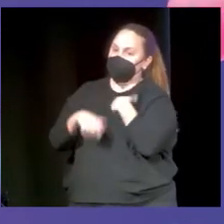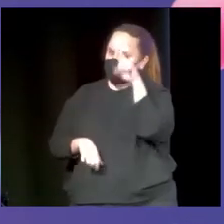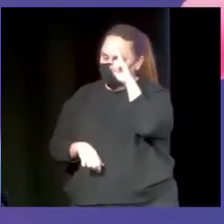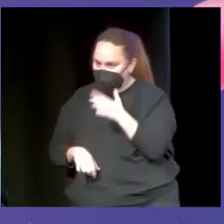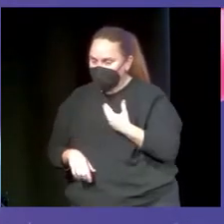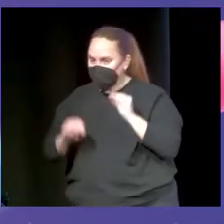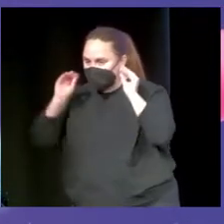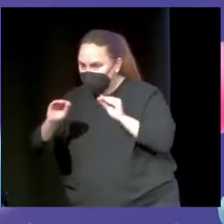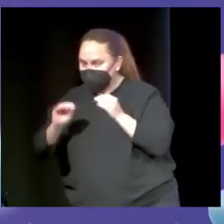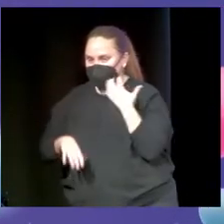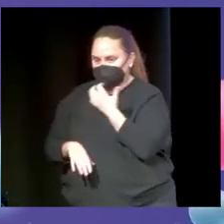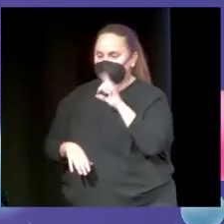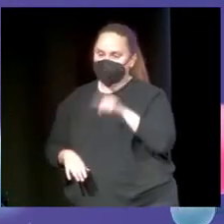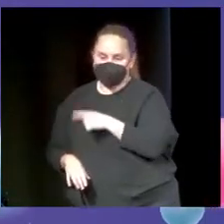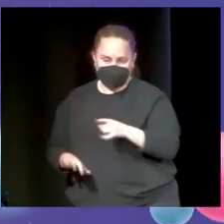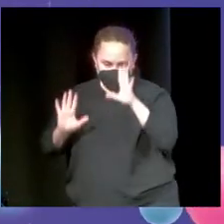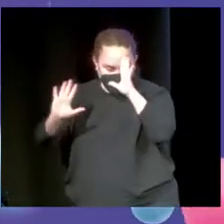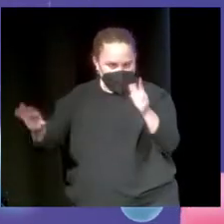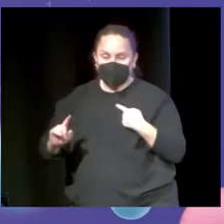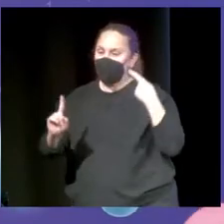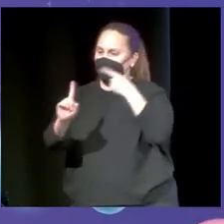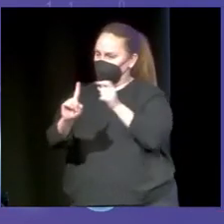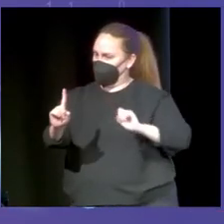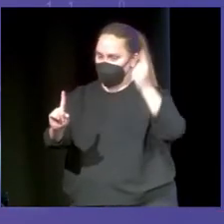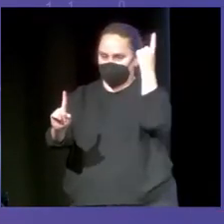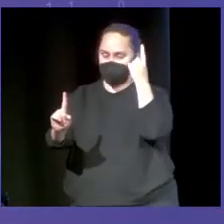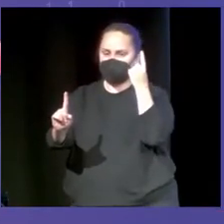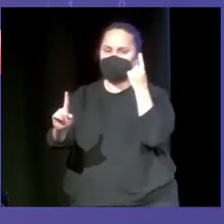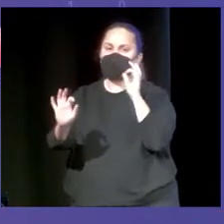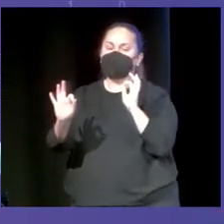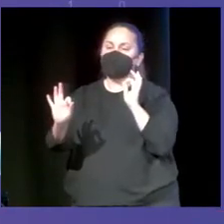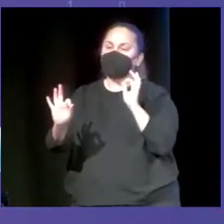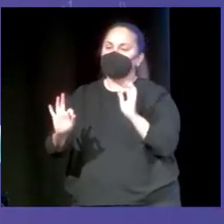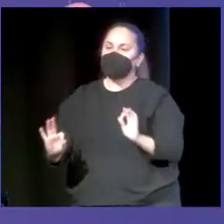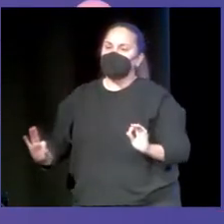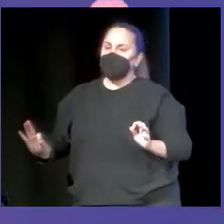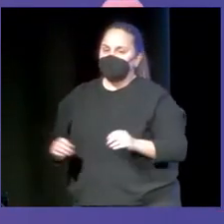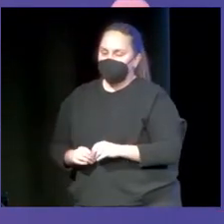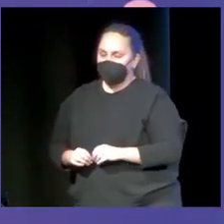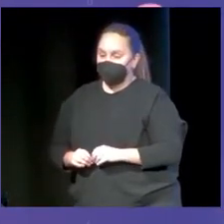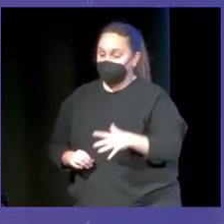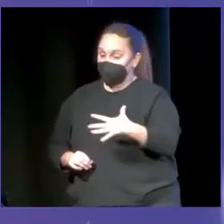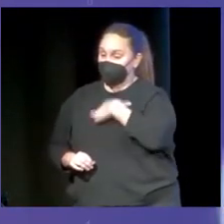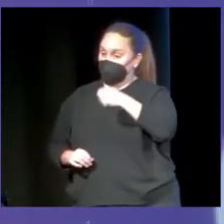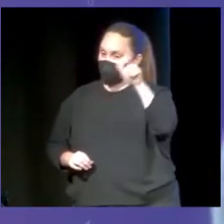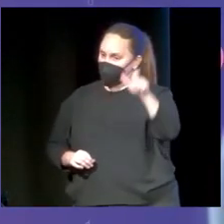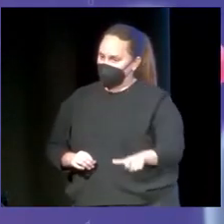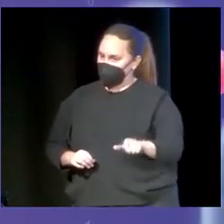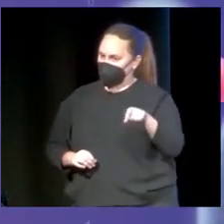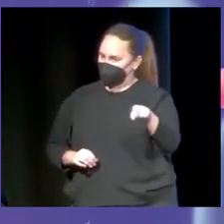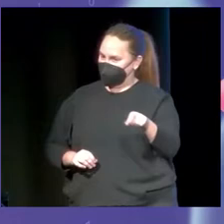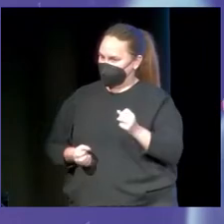un objetivo primero pues contestar un poco al objetivo de no del alcalde respondernos